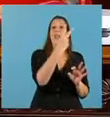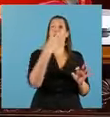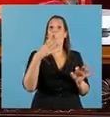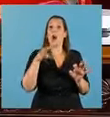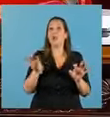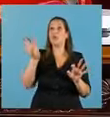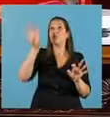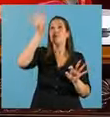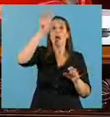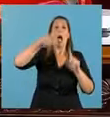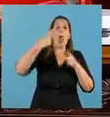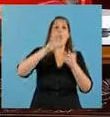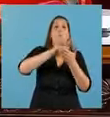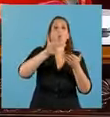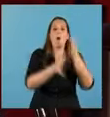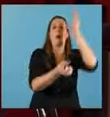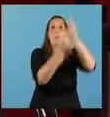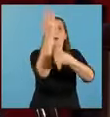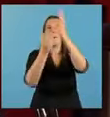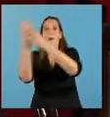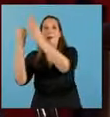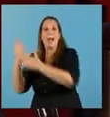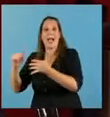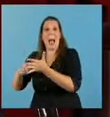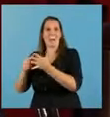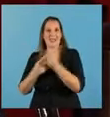capitales alternas de la República Argentina.